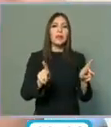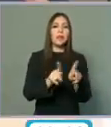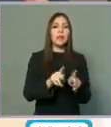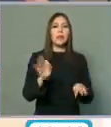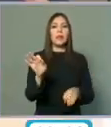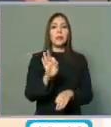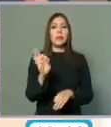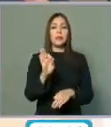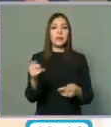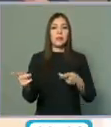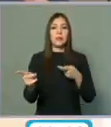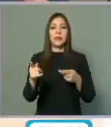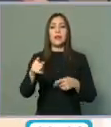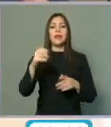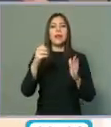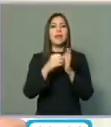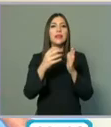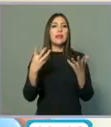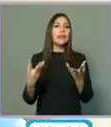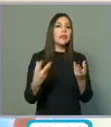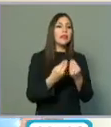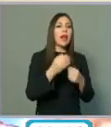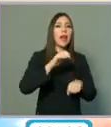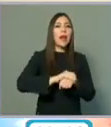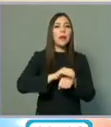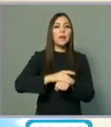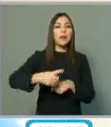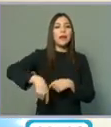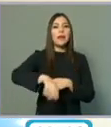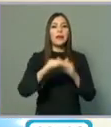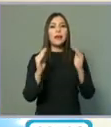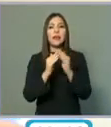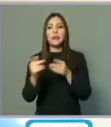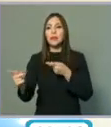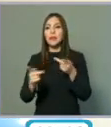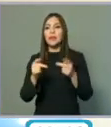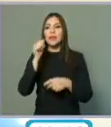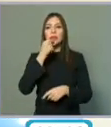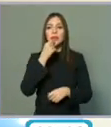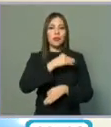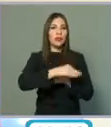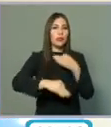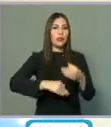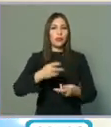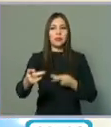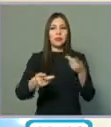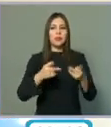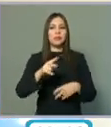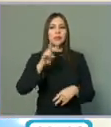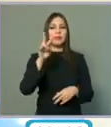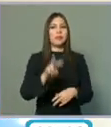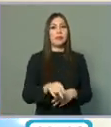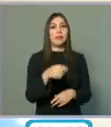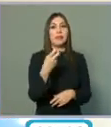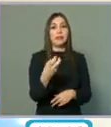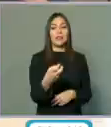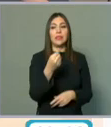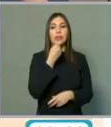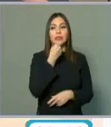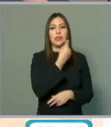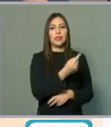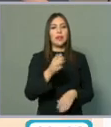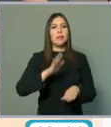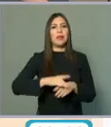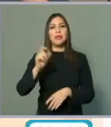hacen una cita entre amiguitos en la casa, pues también pueden hacer esto todos los niños y va a ser definitivamente el niño